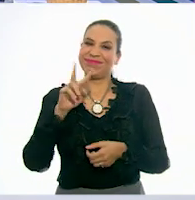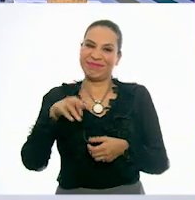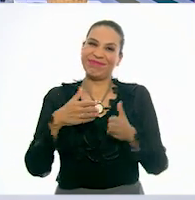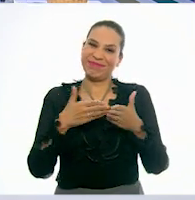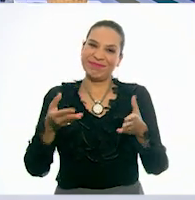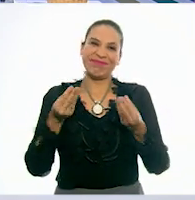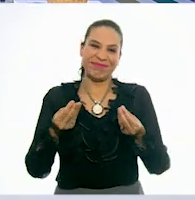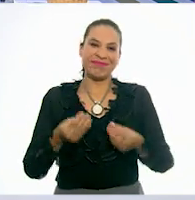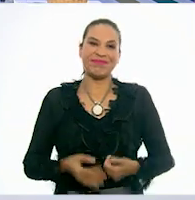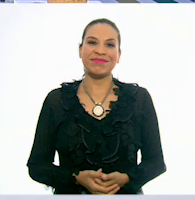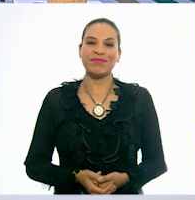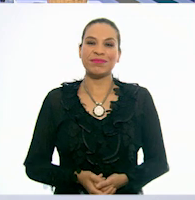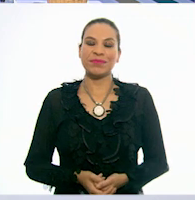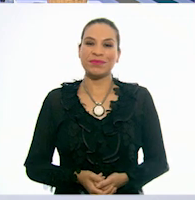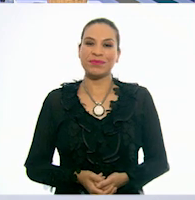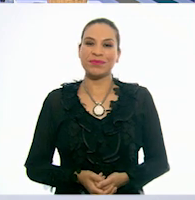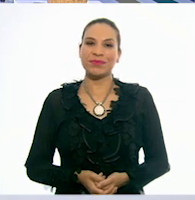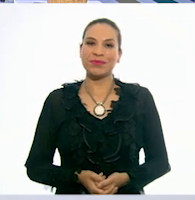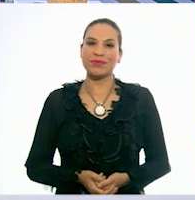sí. Ok.